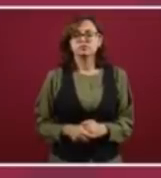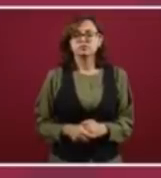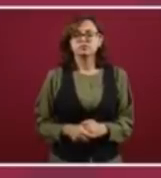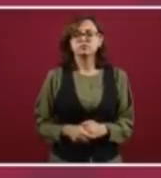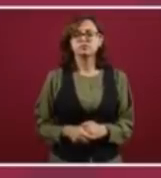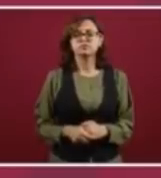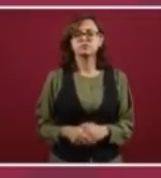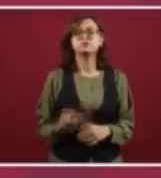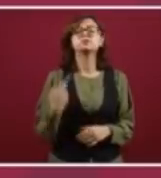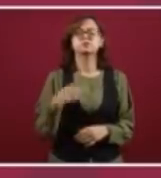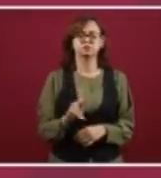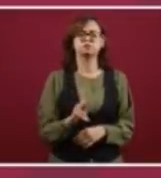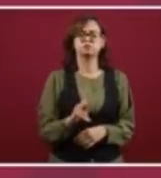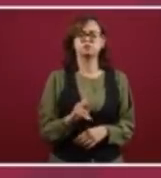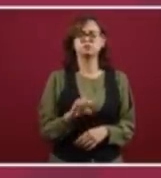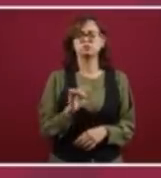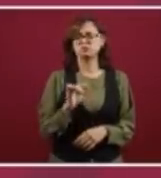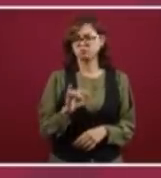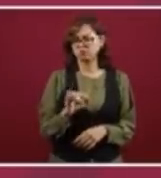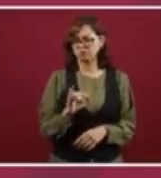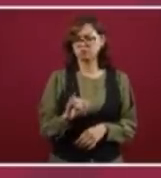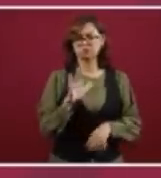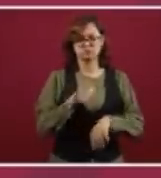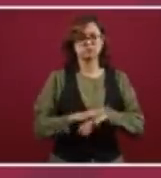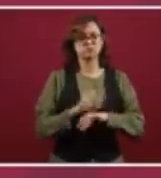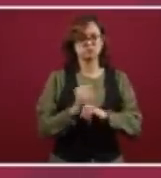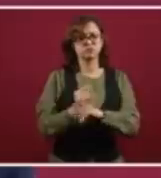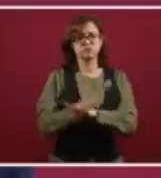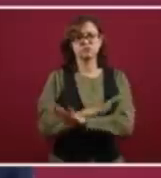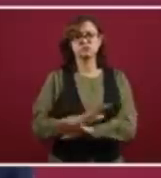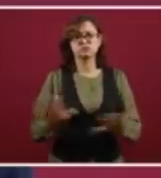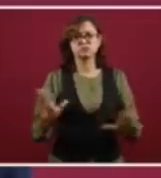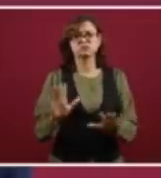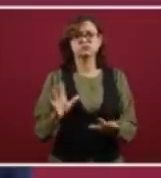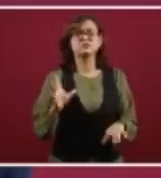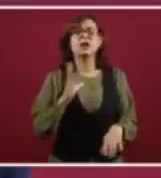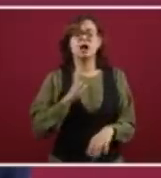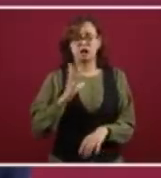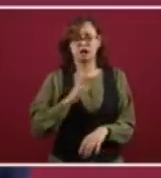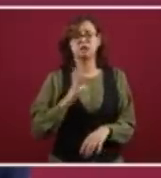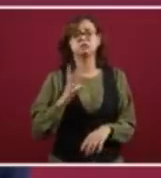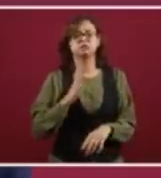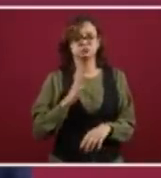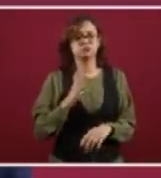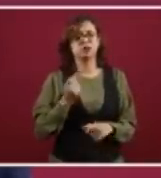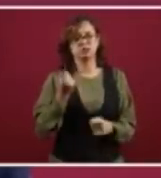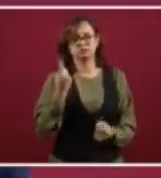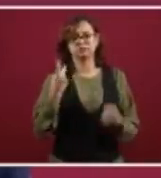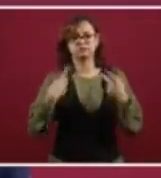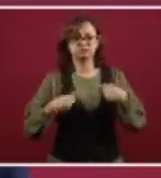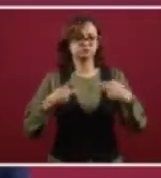pero sí dar a conocer que sí estamos deteniendo a